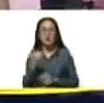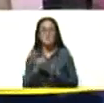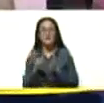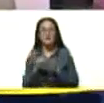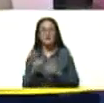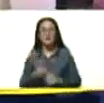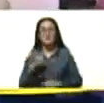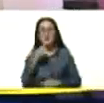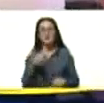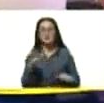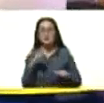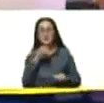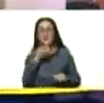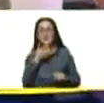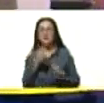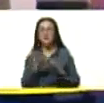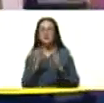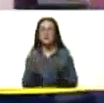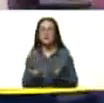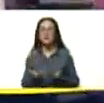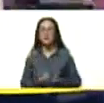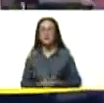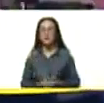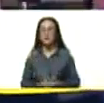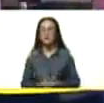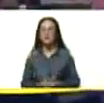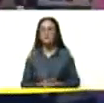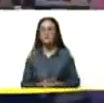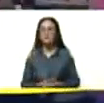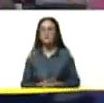bello, el más humano. Así es, presidente. ¿Qué dice Carlos?